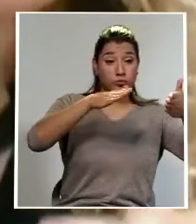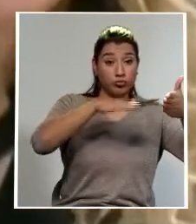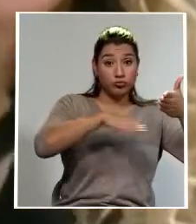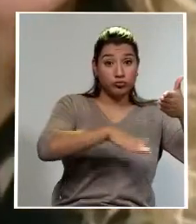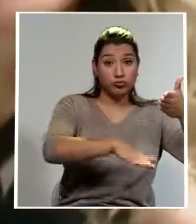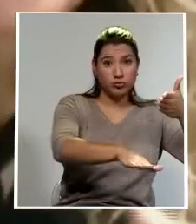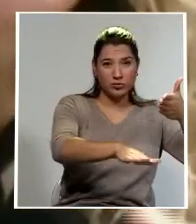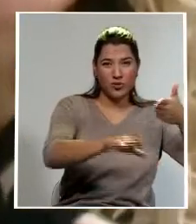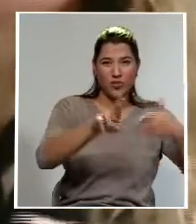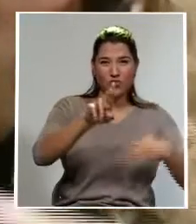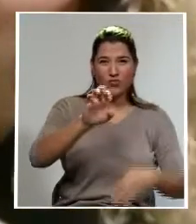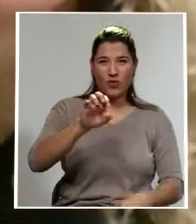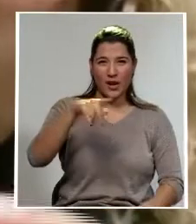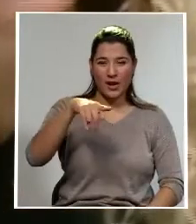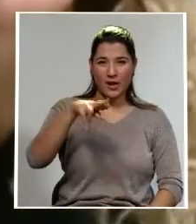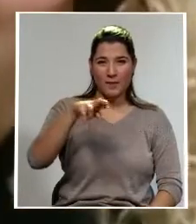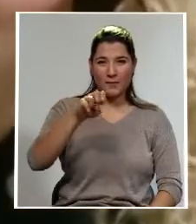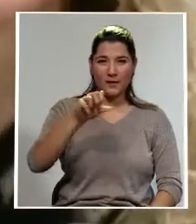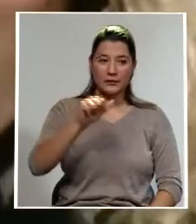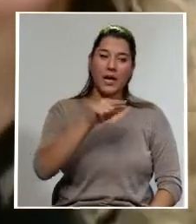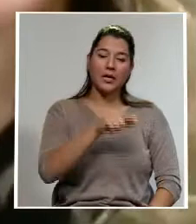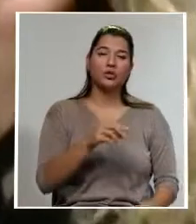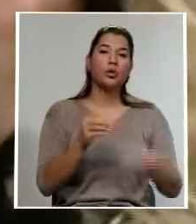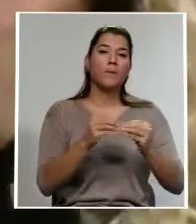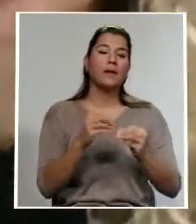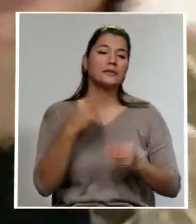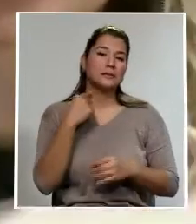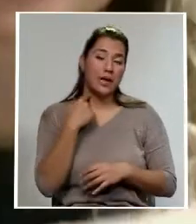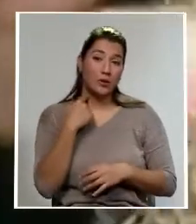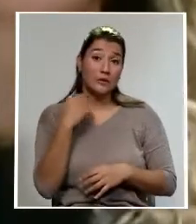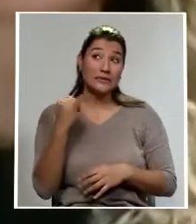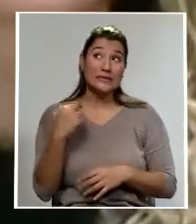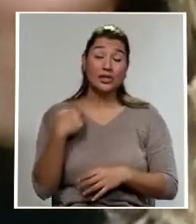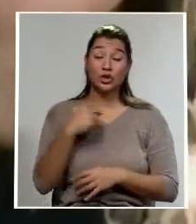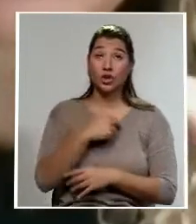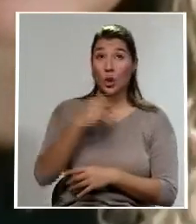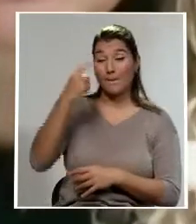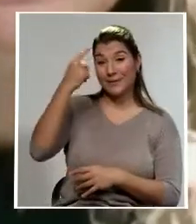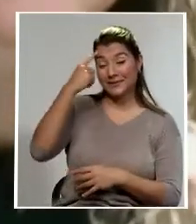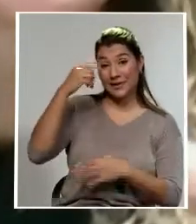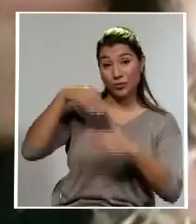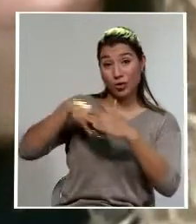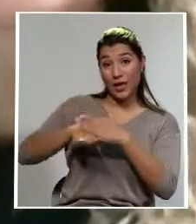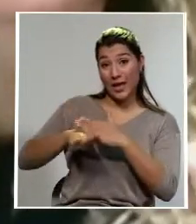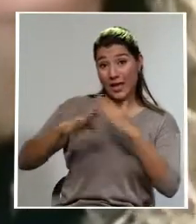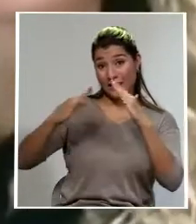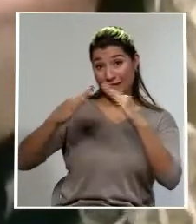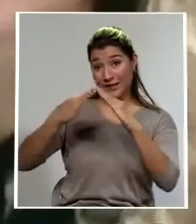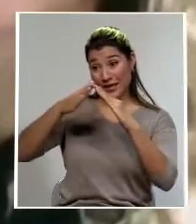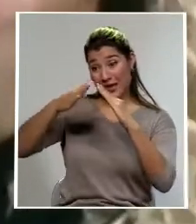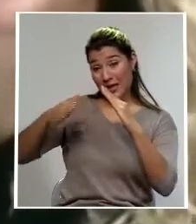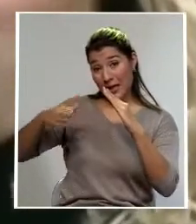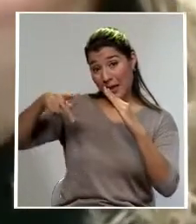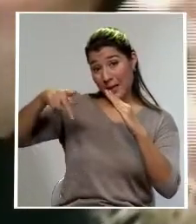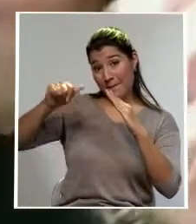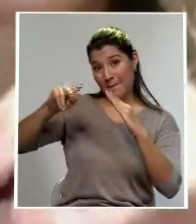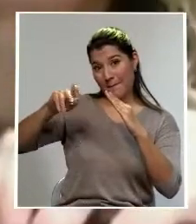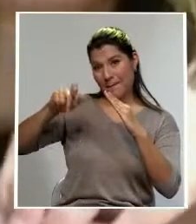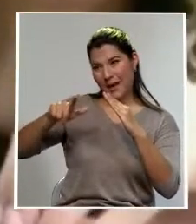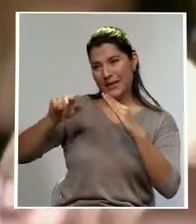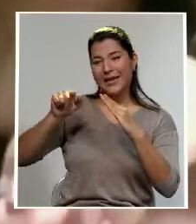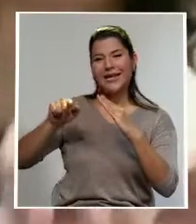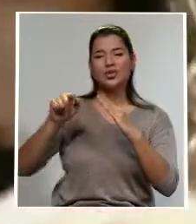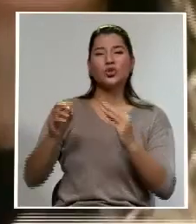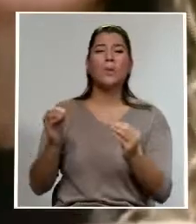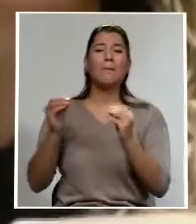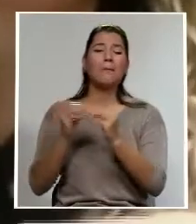Si nosotros pensamos en paneles solares, ciertamente los costos la diferencia es bastante grande, es abismal. Y esos